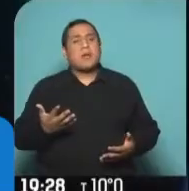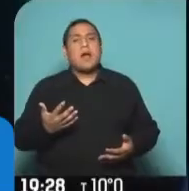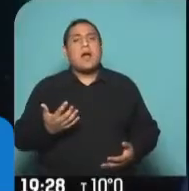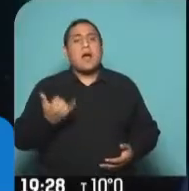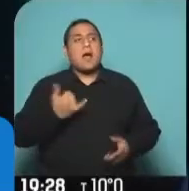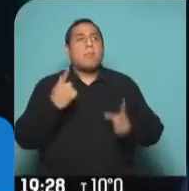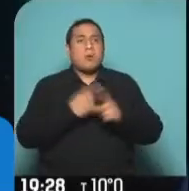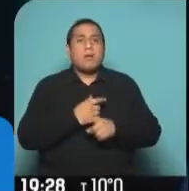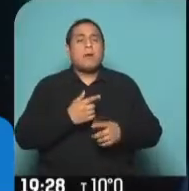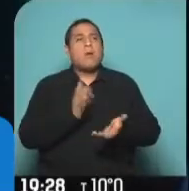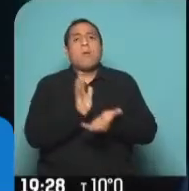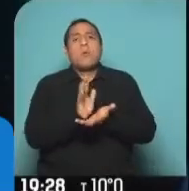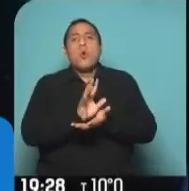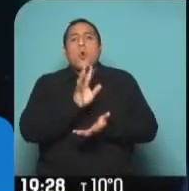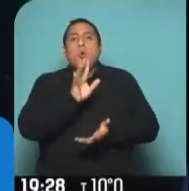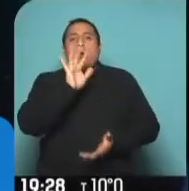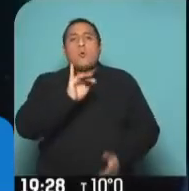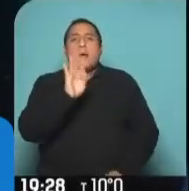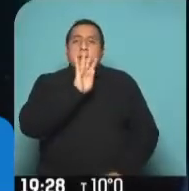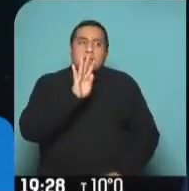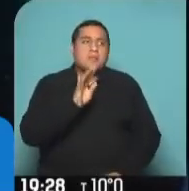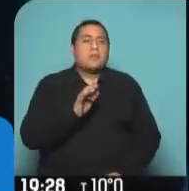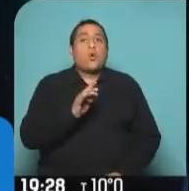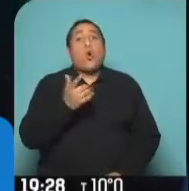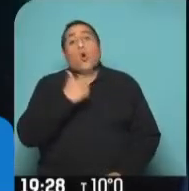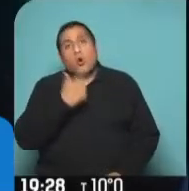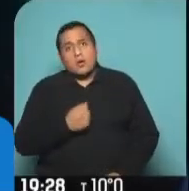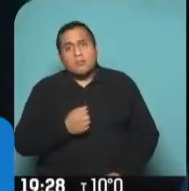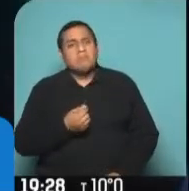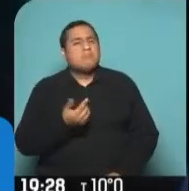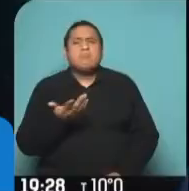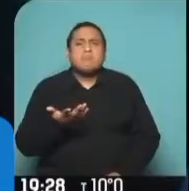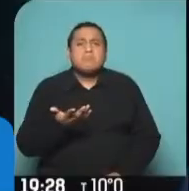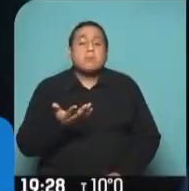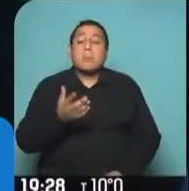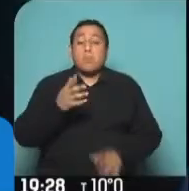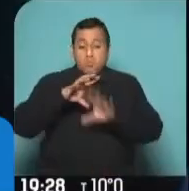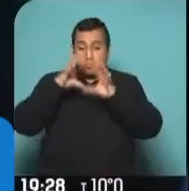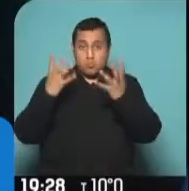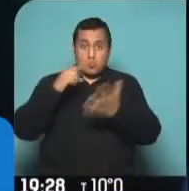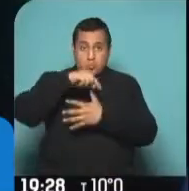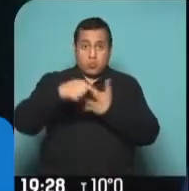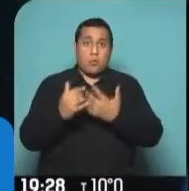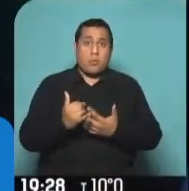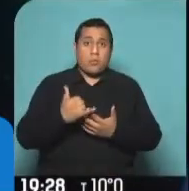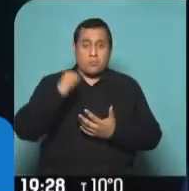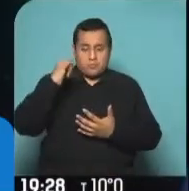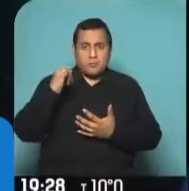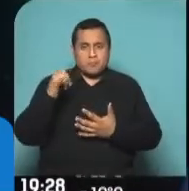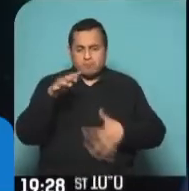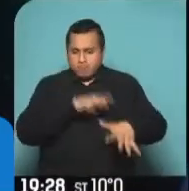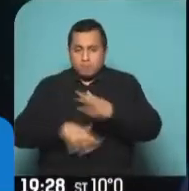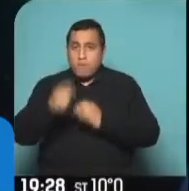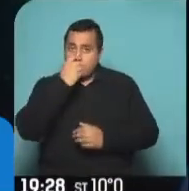luz amarilla o luz roja. Por ejemplo, la tasa de inversión. El año pasado en el mundo, en todo el mundo, la tasa de inversión fue 24% del Producto Mundial.